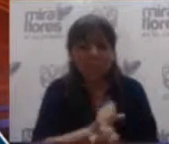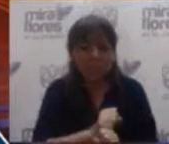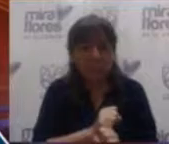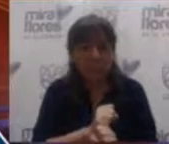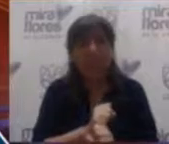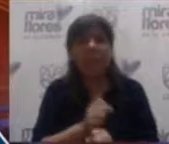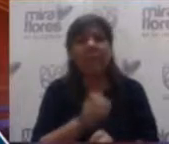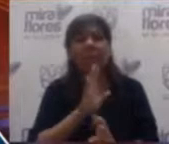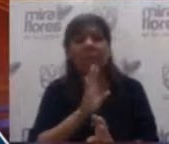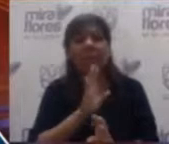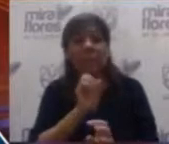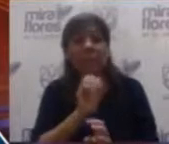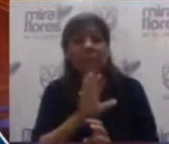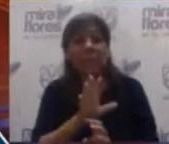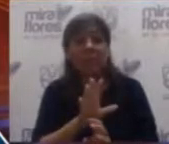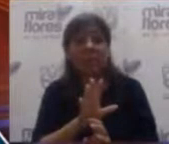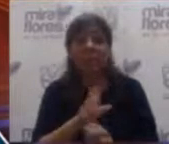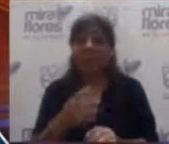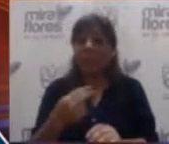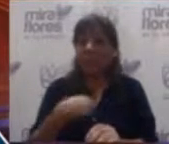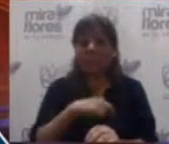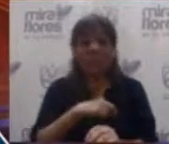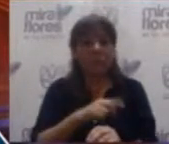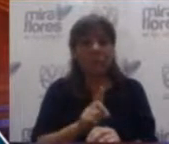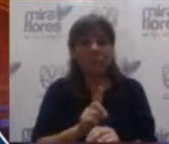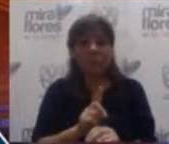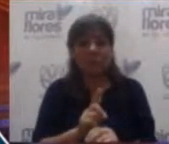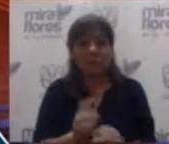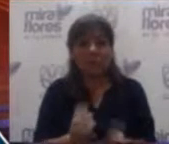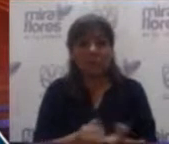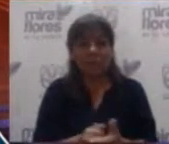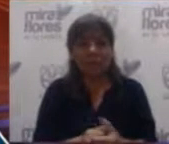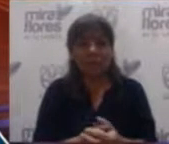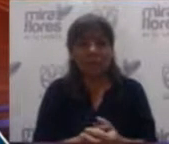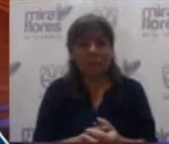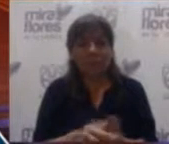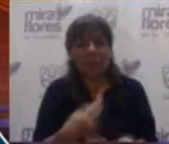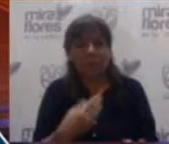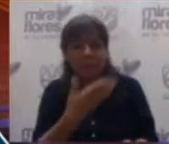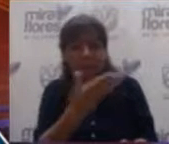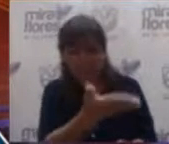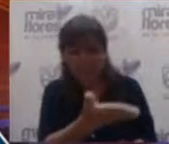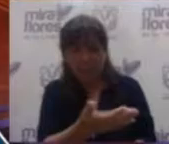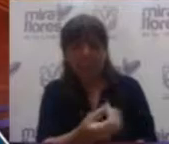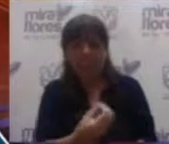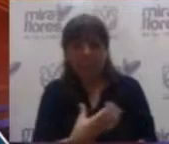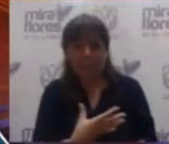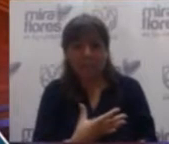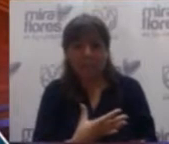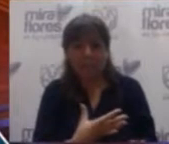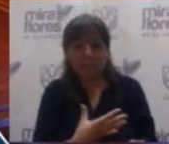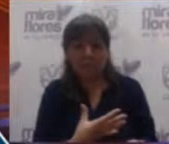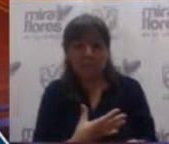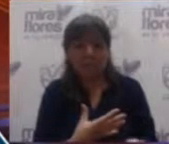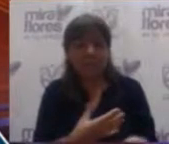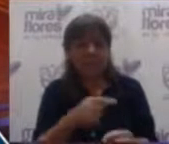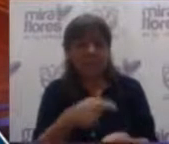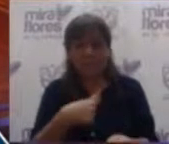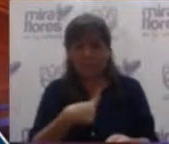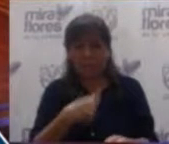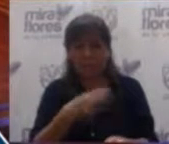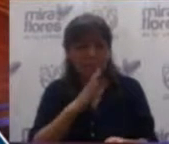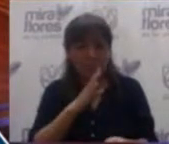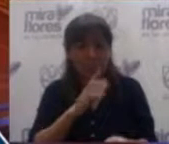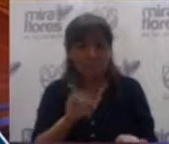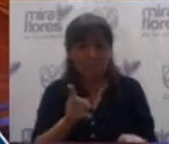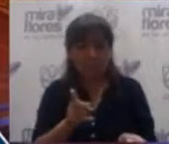lo transmiten. En todo caso, no. Muchas veces, lo que dice él, que muchas veces se transcribe cosas que no hemos dicho,